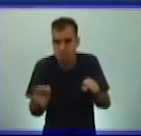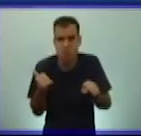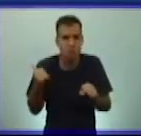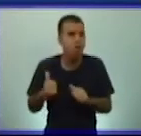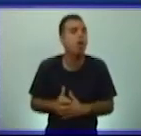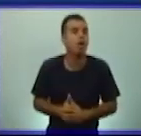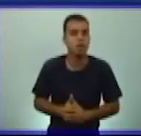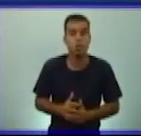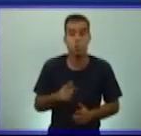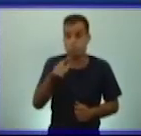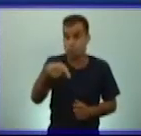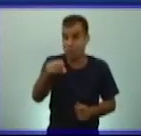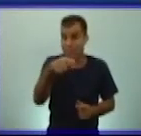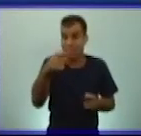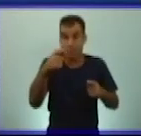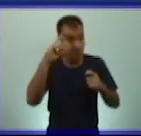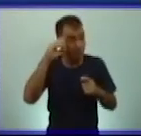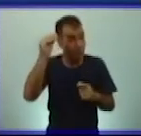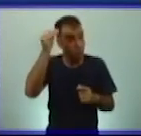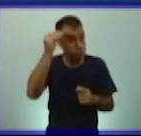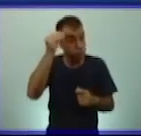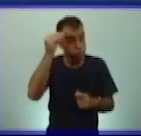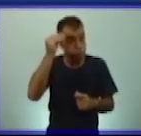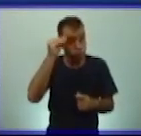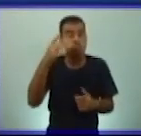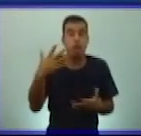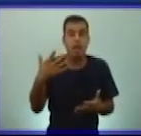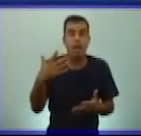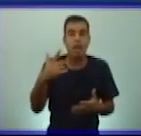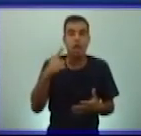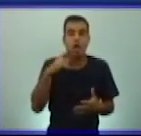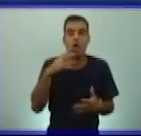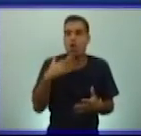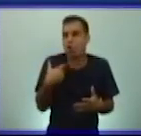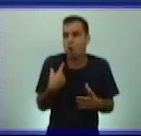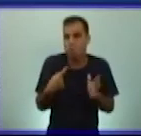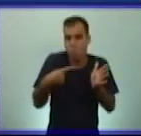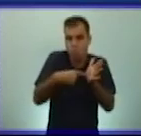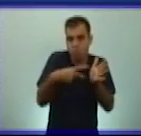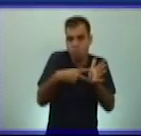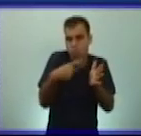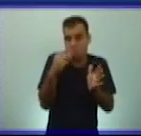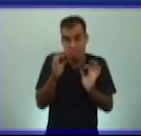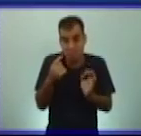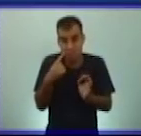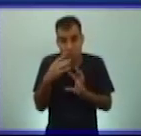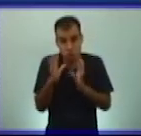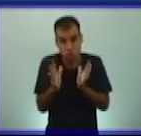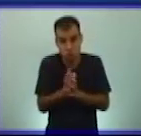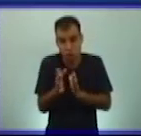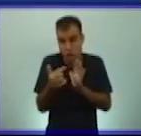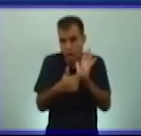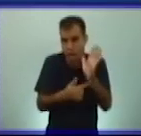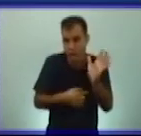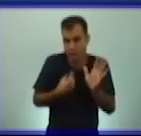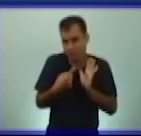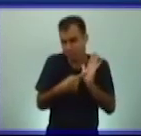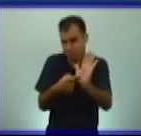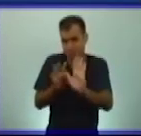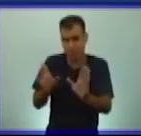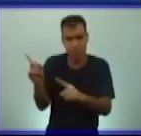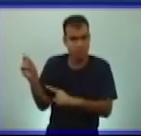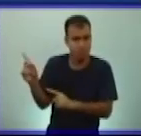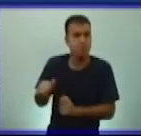que aprender de los submúltiplos de estas magnitudes que le presentamos en el circuito. Es decir, que